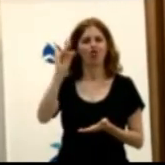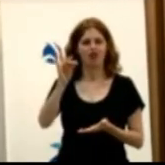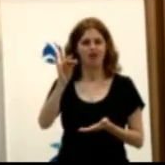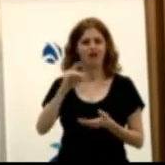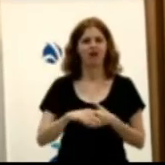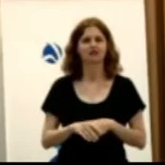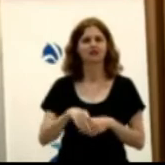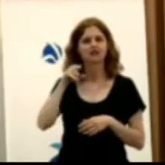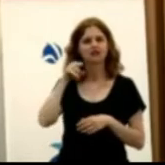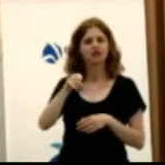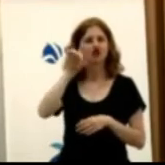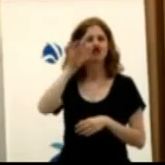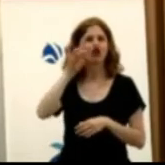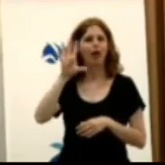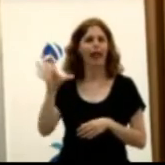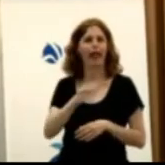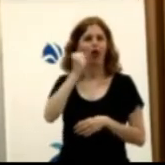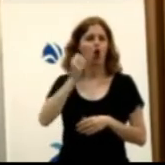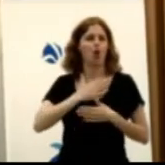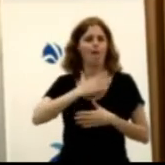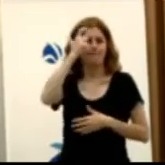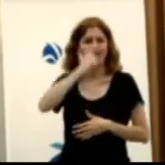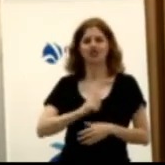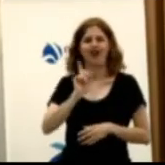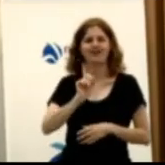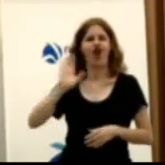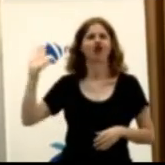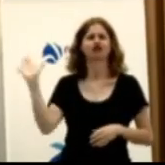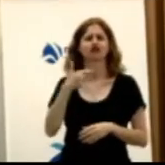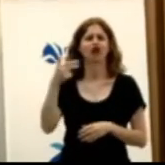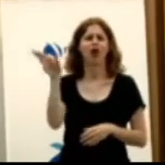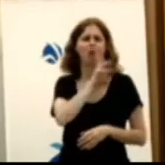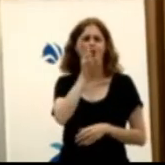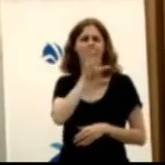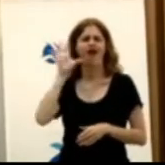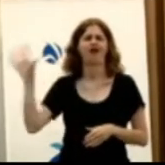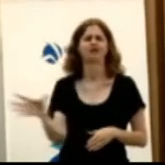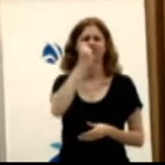no es solo mi logro, es el logro de todas las mujeres.